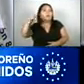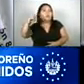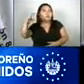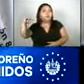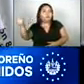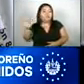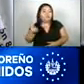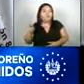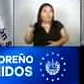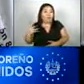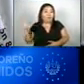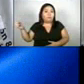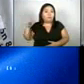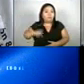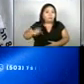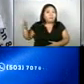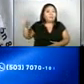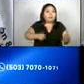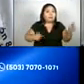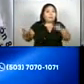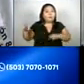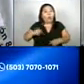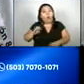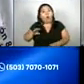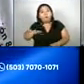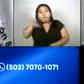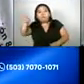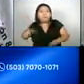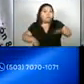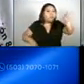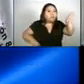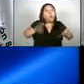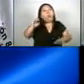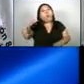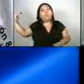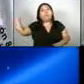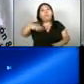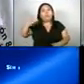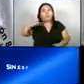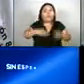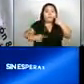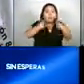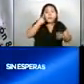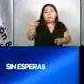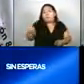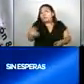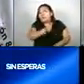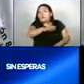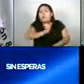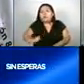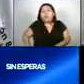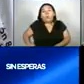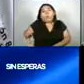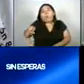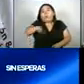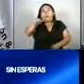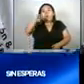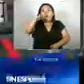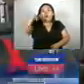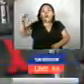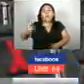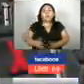de ingresos de personas entre salidas y entradas de viajeros salvadoreños y extranjeros.